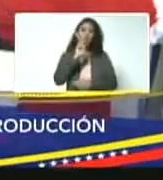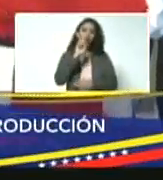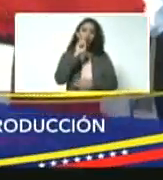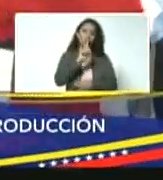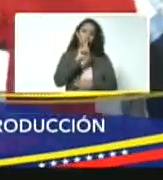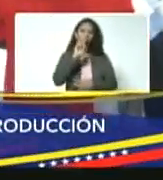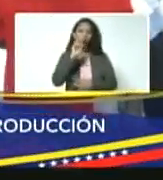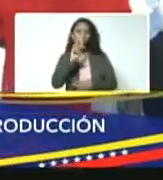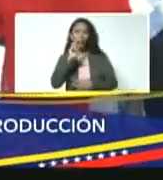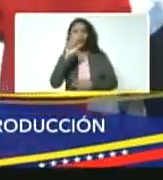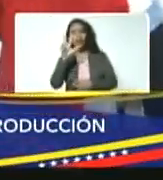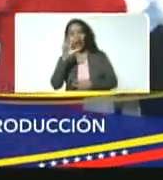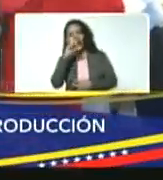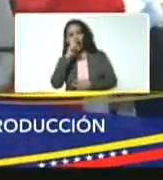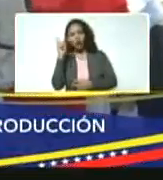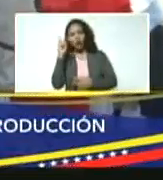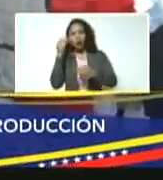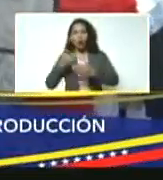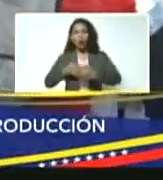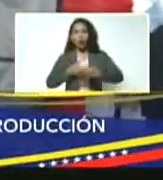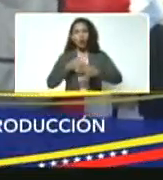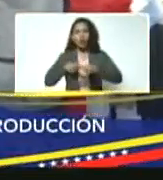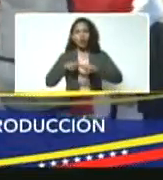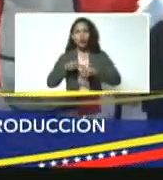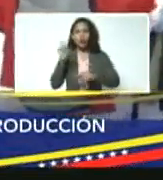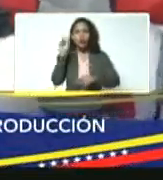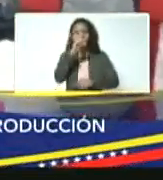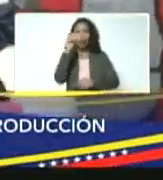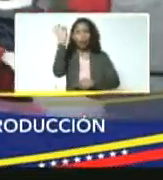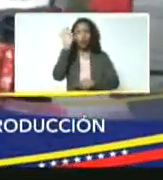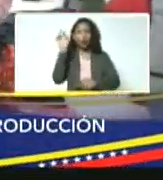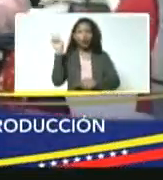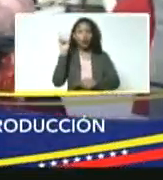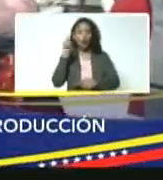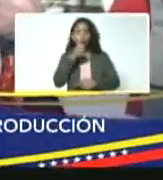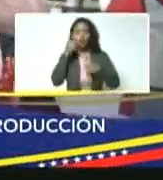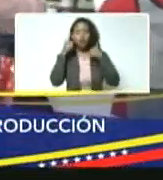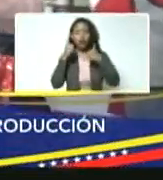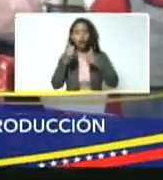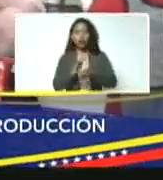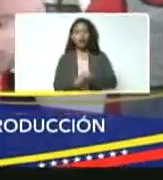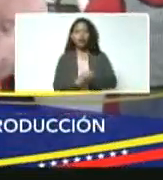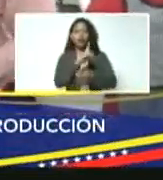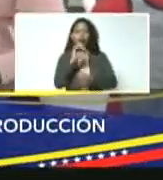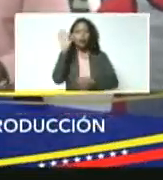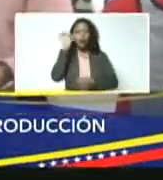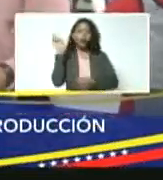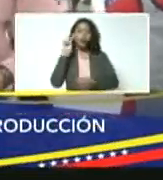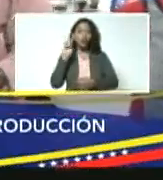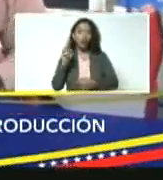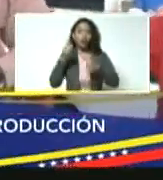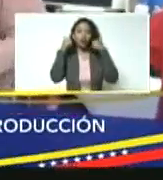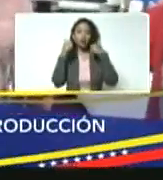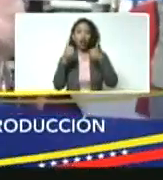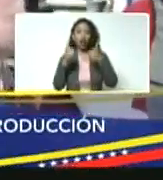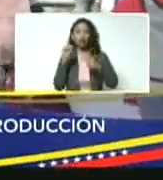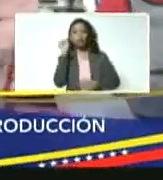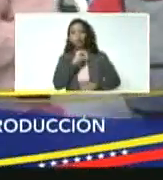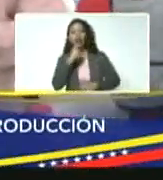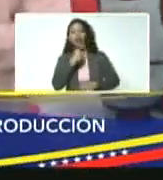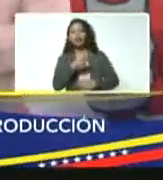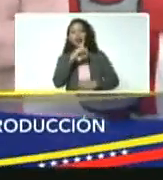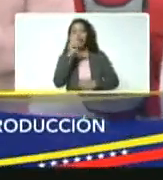buen acabado, presidente. Eso no. Es 100% venezolano. 100% venezolano. Así es. 100% calidad. Así es. Decir